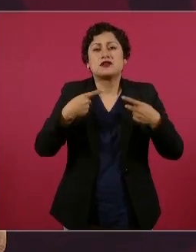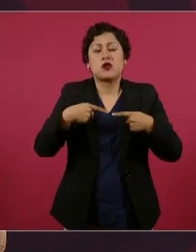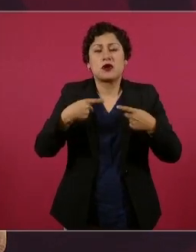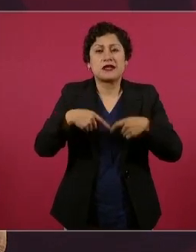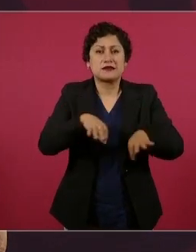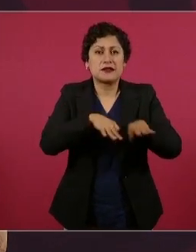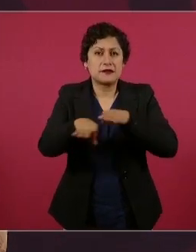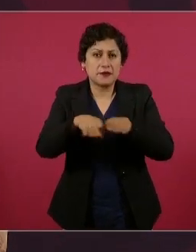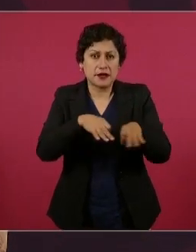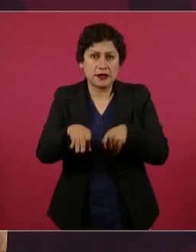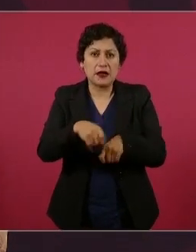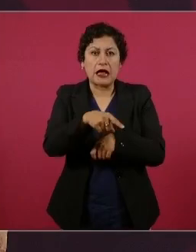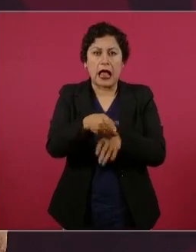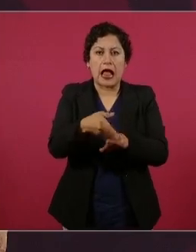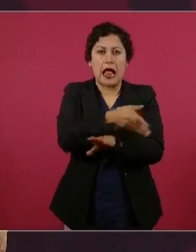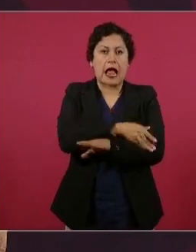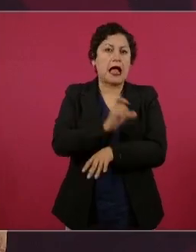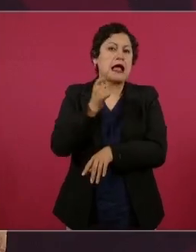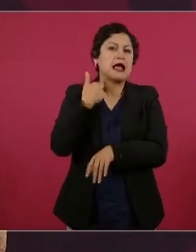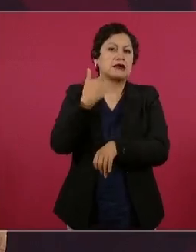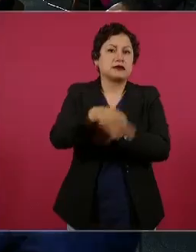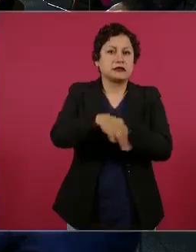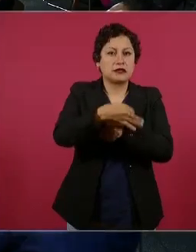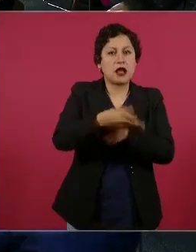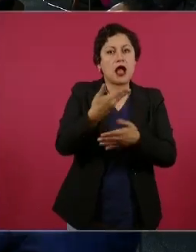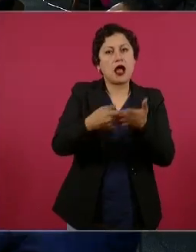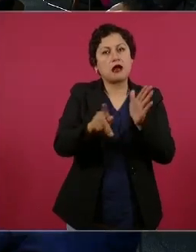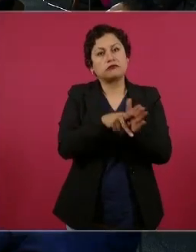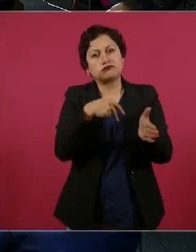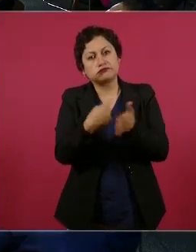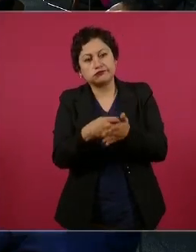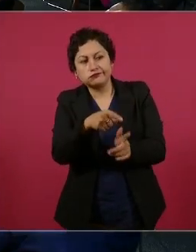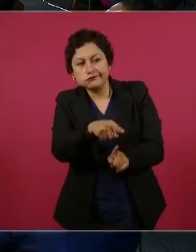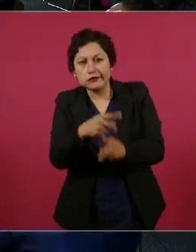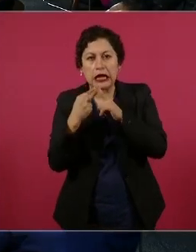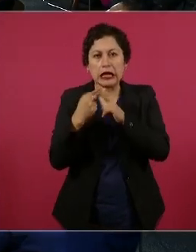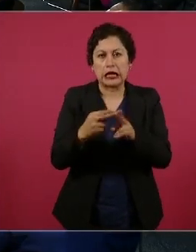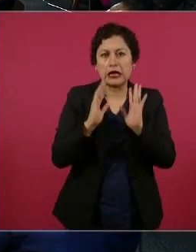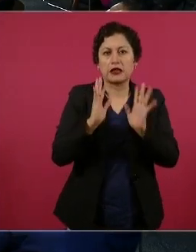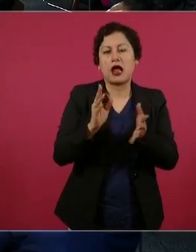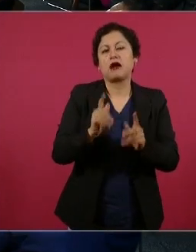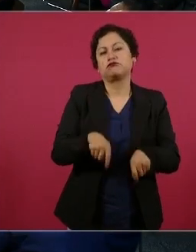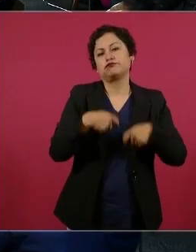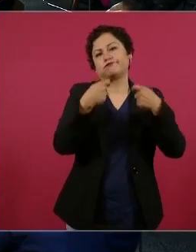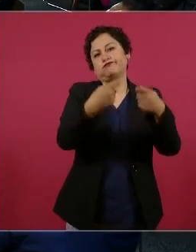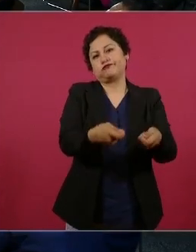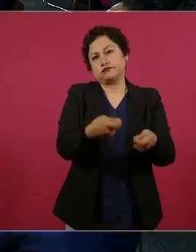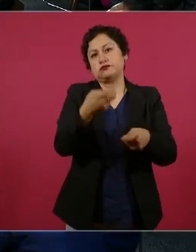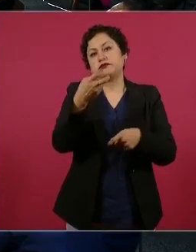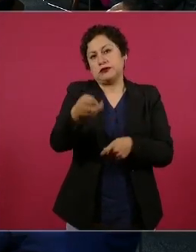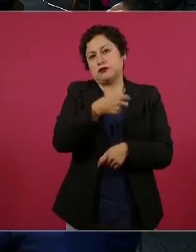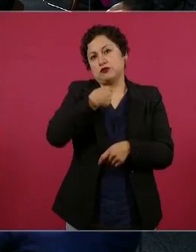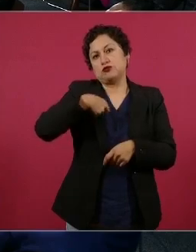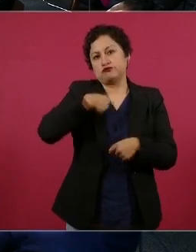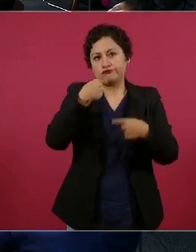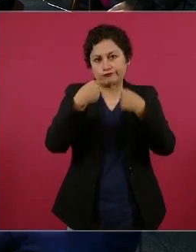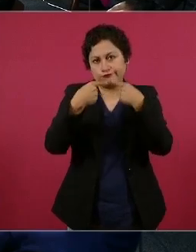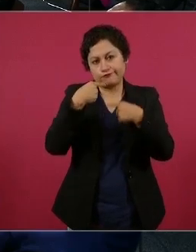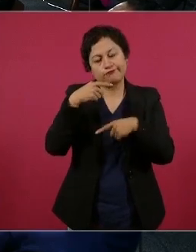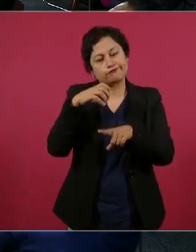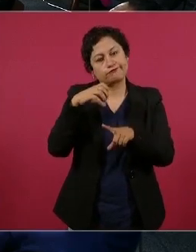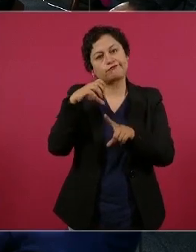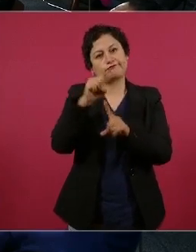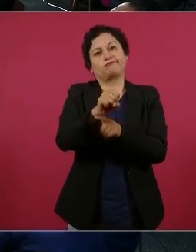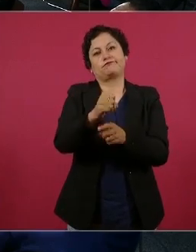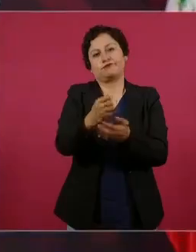que eran transitorios a partir de la antigüedad. Eso lo hemos logrado, eso